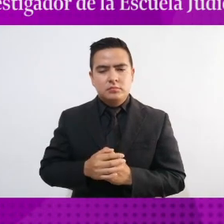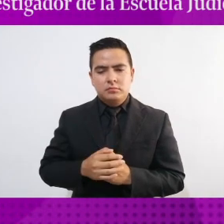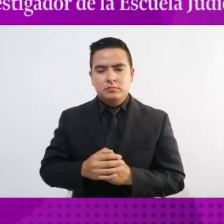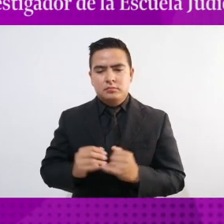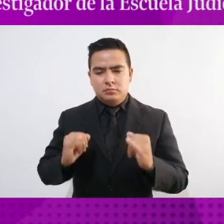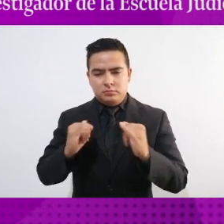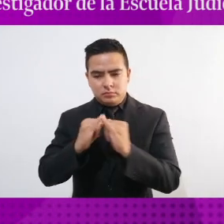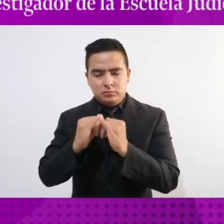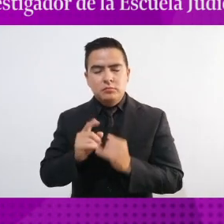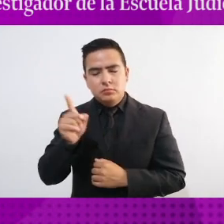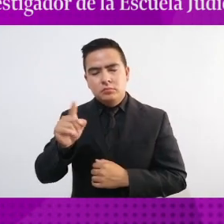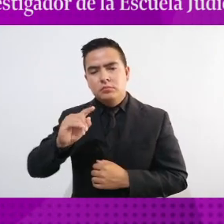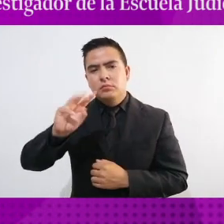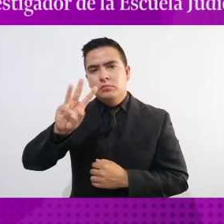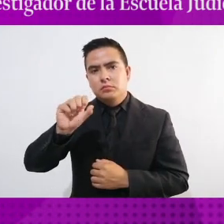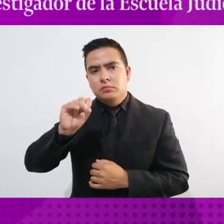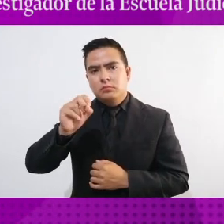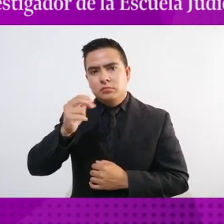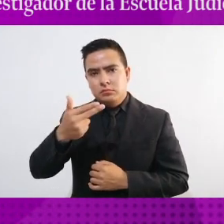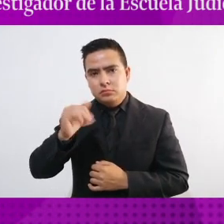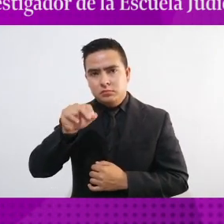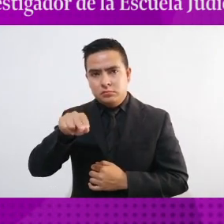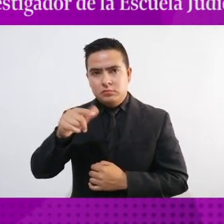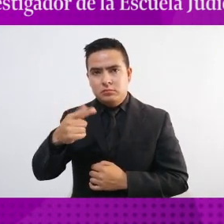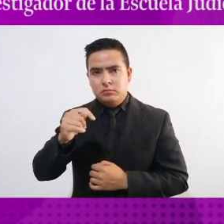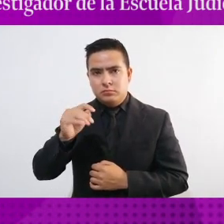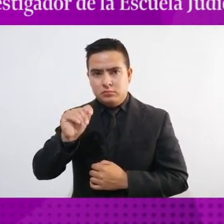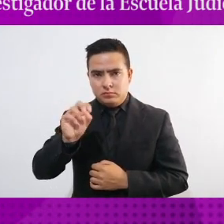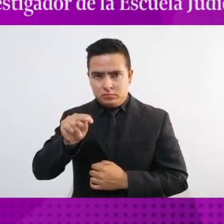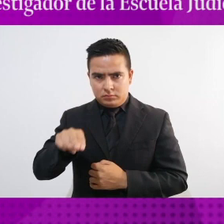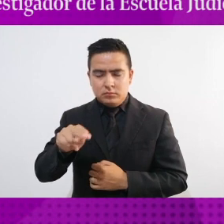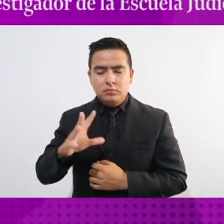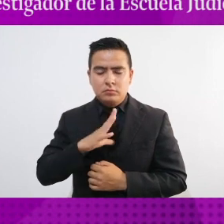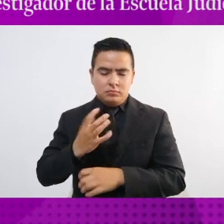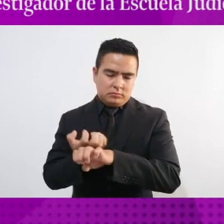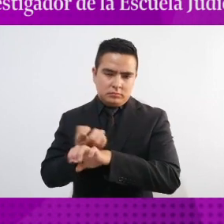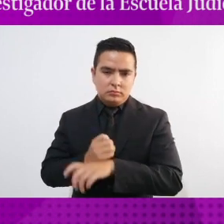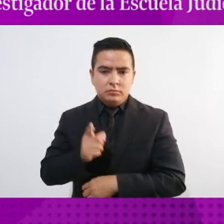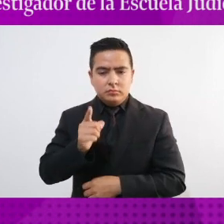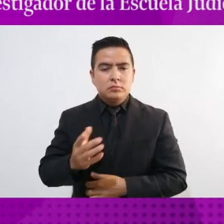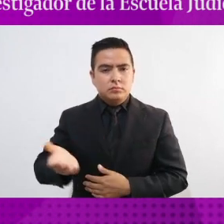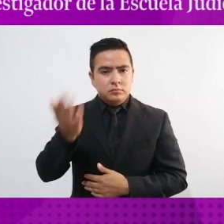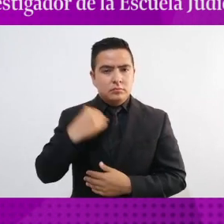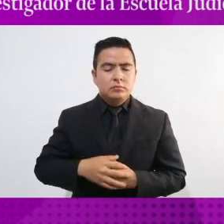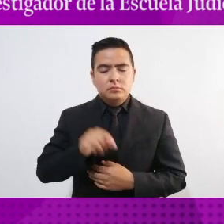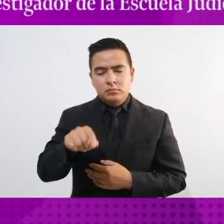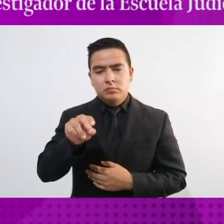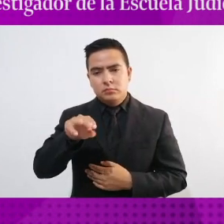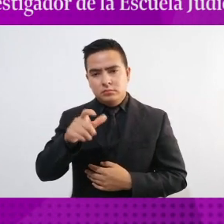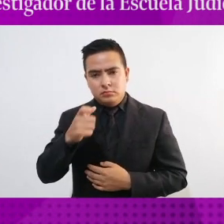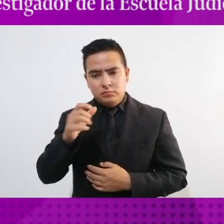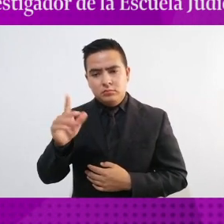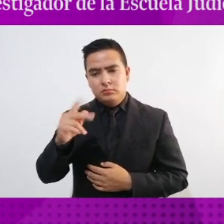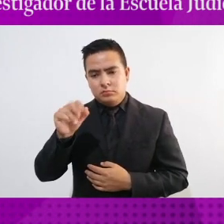de Derecho Ambiental en Washington, Estados Unidos. Fue investigador visitante en el Instituto Max Planck para